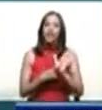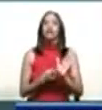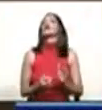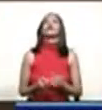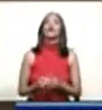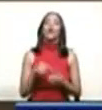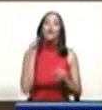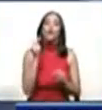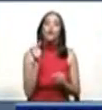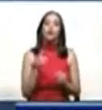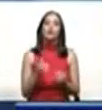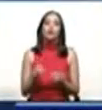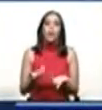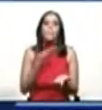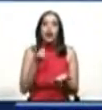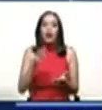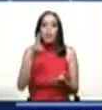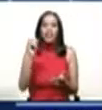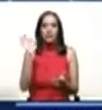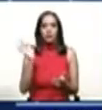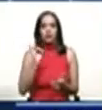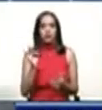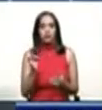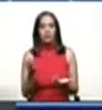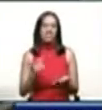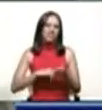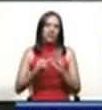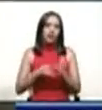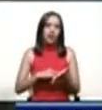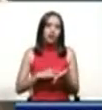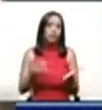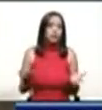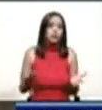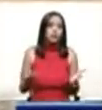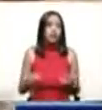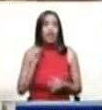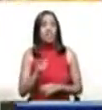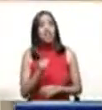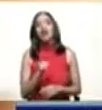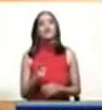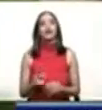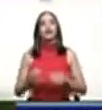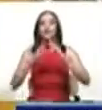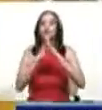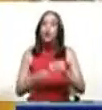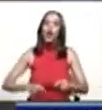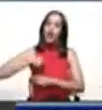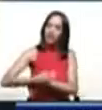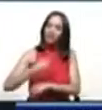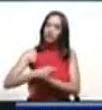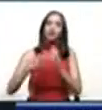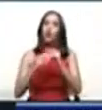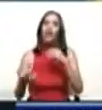recobro no menor al 20%. Esto significa que deben aplicar todas las inversiones, toda la tecnología